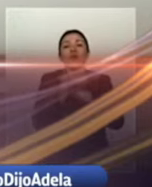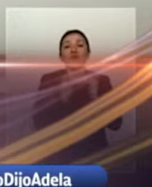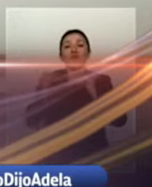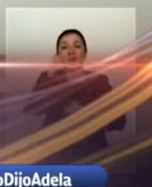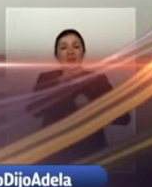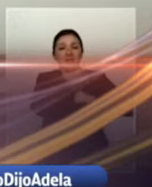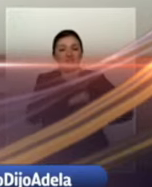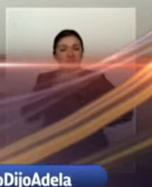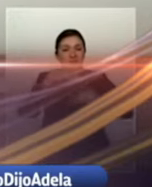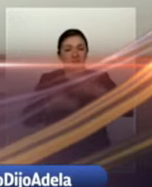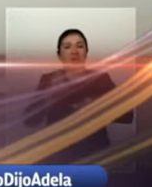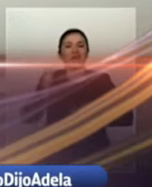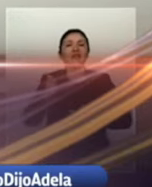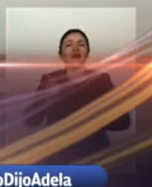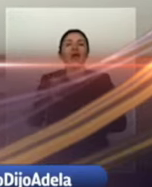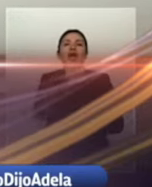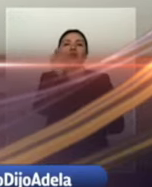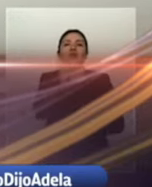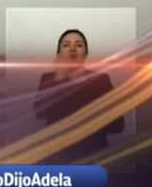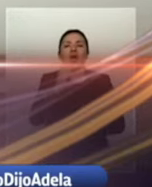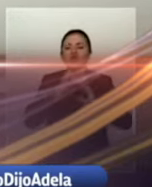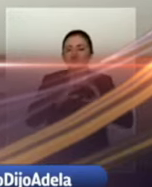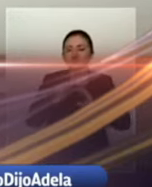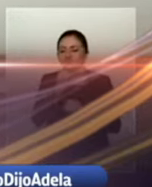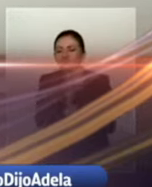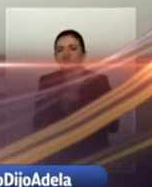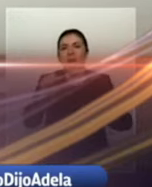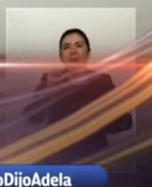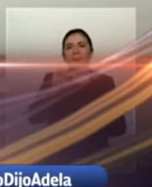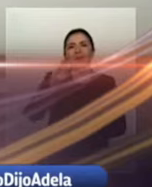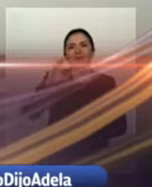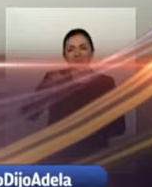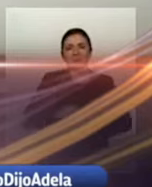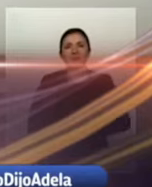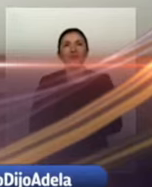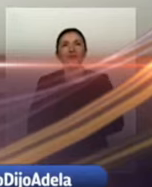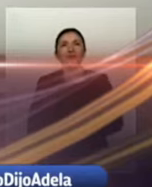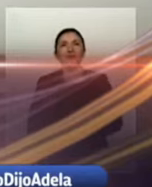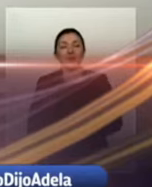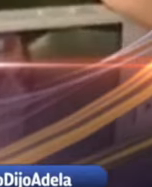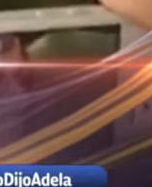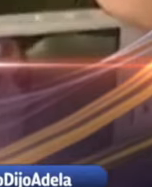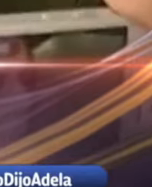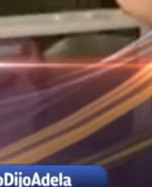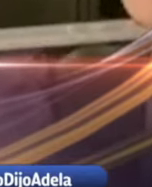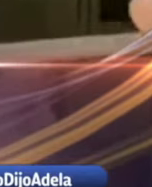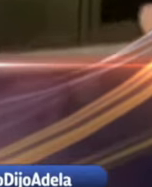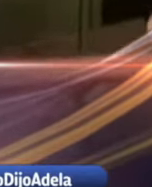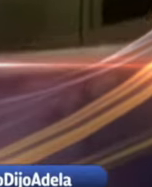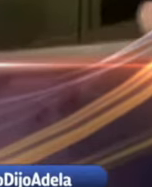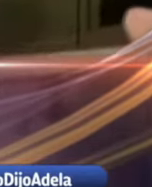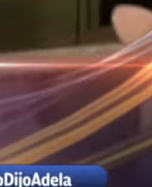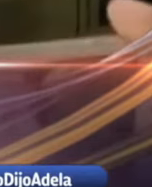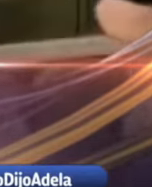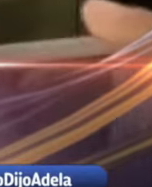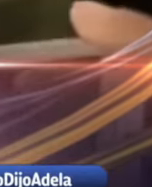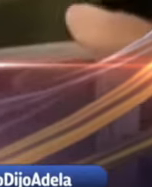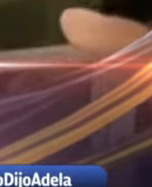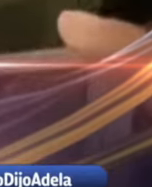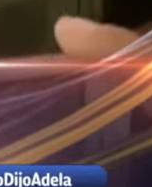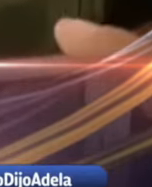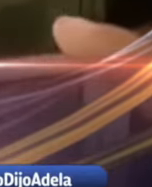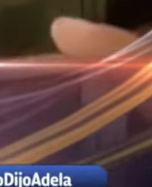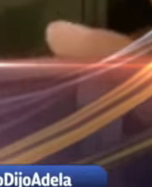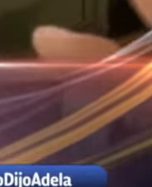tranquilo. Ahora, pero denostar a los compañeros con los que fue tan servil tantas veces, tan